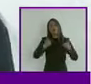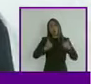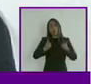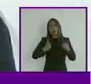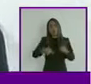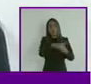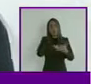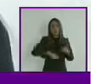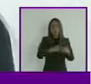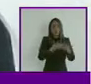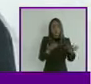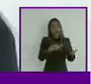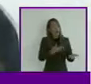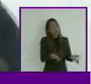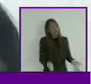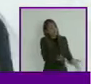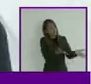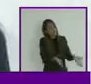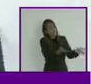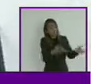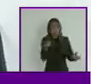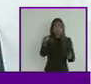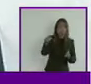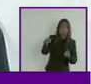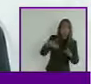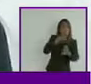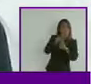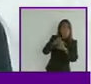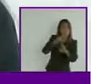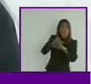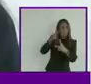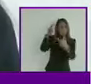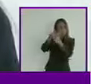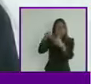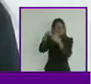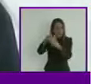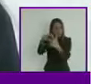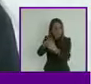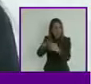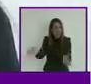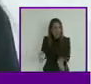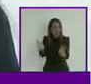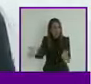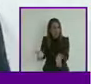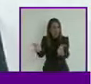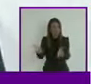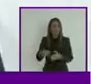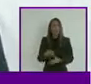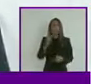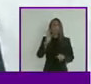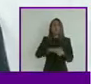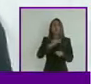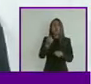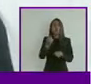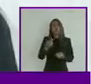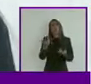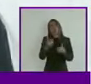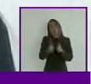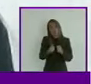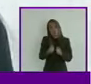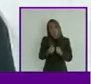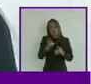realicen actos violentos en contra de quienes los rodean, porque eso lo aprenden de los videojuegos,